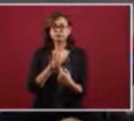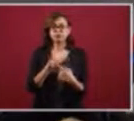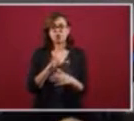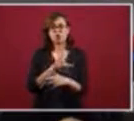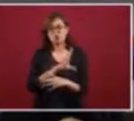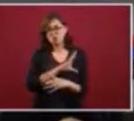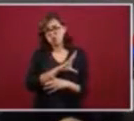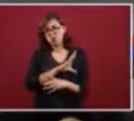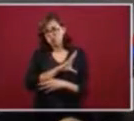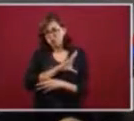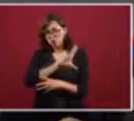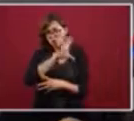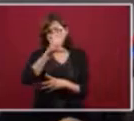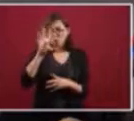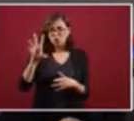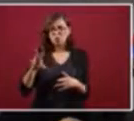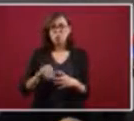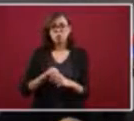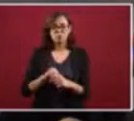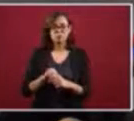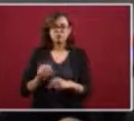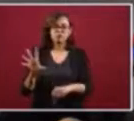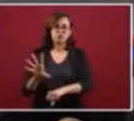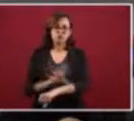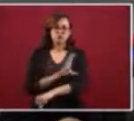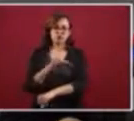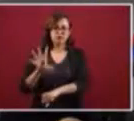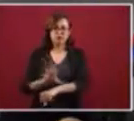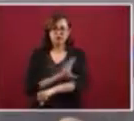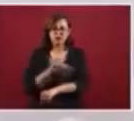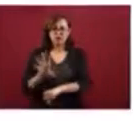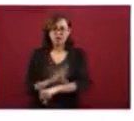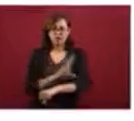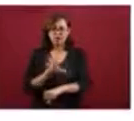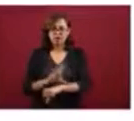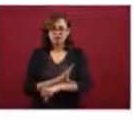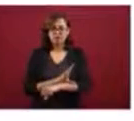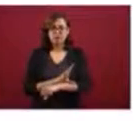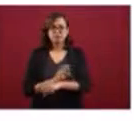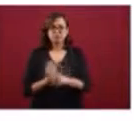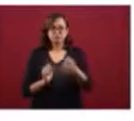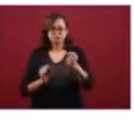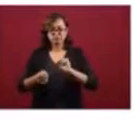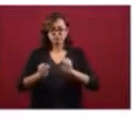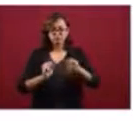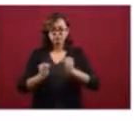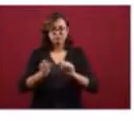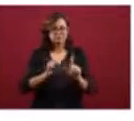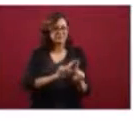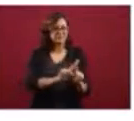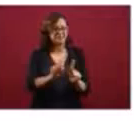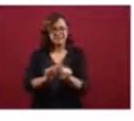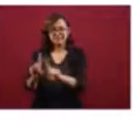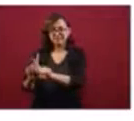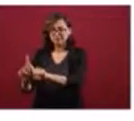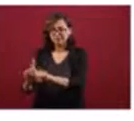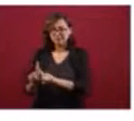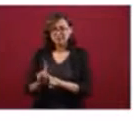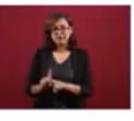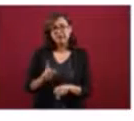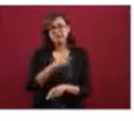actuadores y componentes de mando del helicóptero, había que hacer una